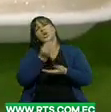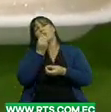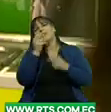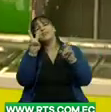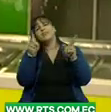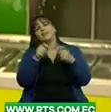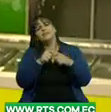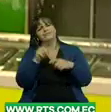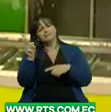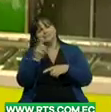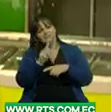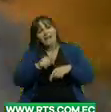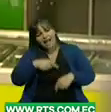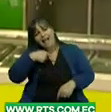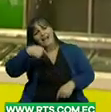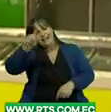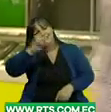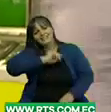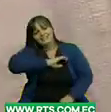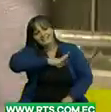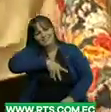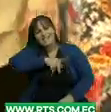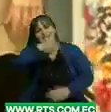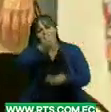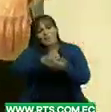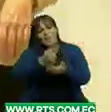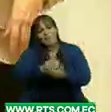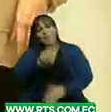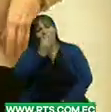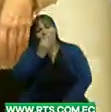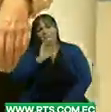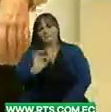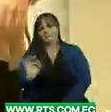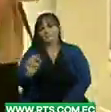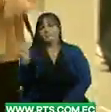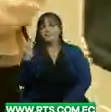cómodo y al mejor costo. Informó Adriana Méndez.